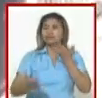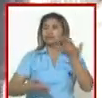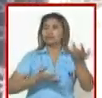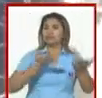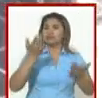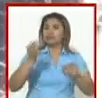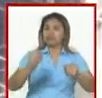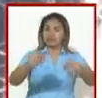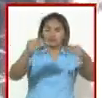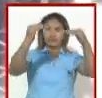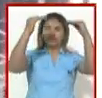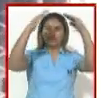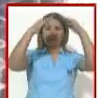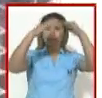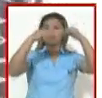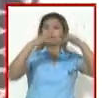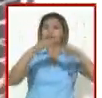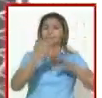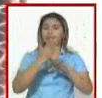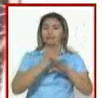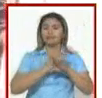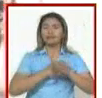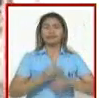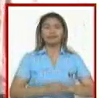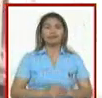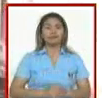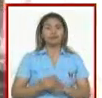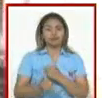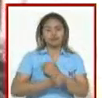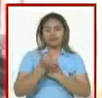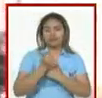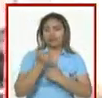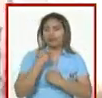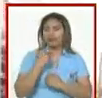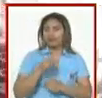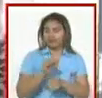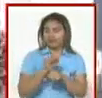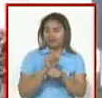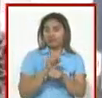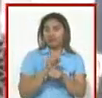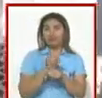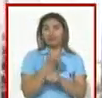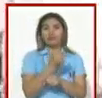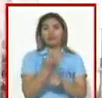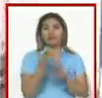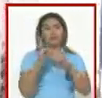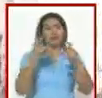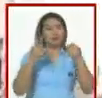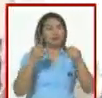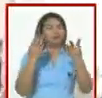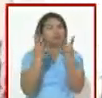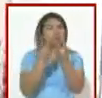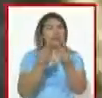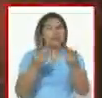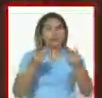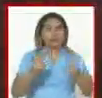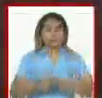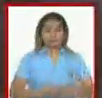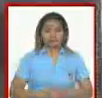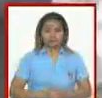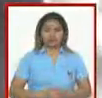presentaba hacía que el techo del lugar se vaya cayendo poco a poco poniendo en peligro el trabajo de quienes intentaban apagar el